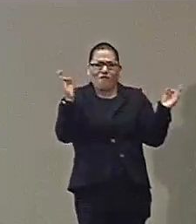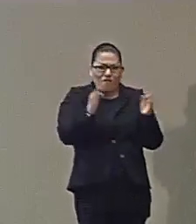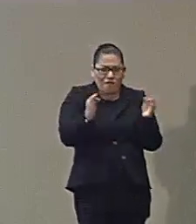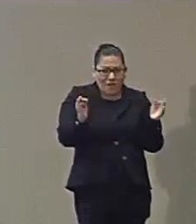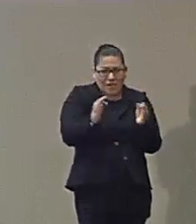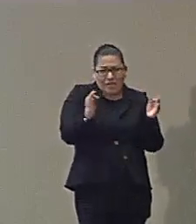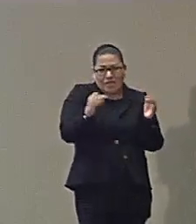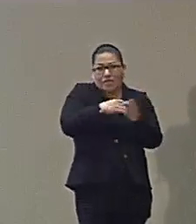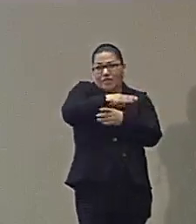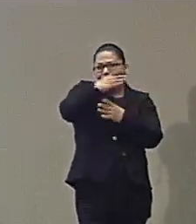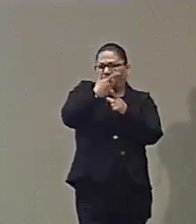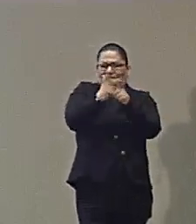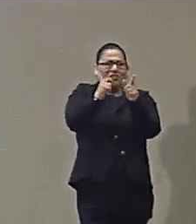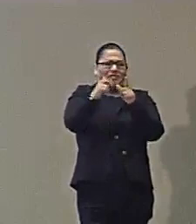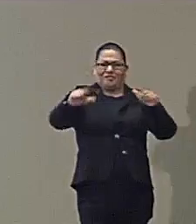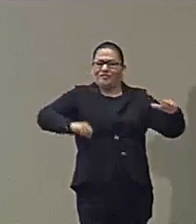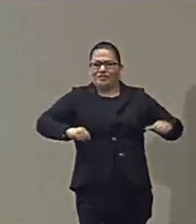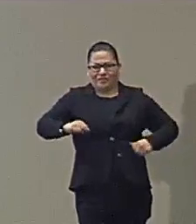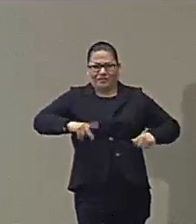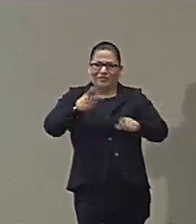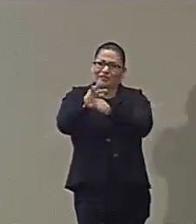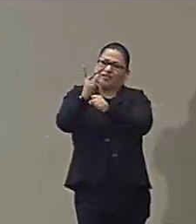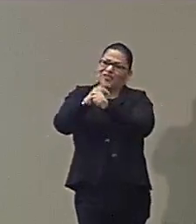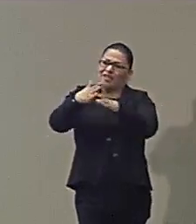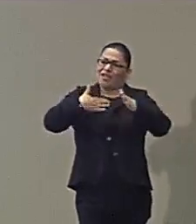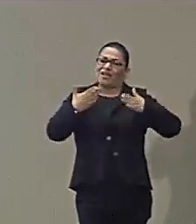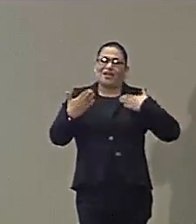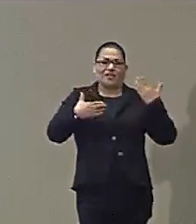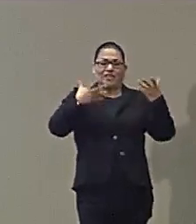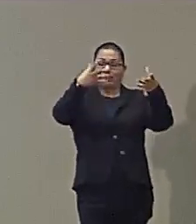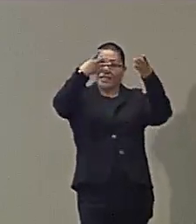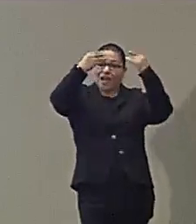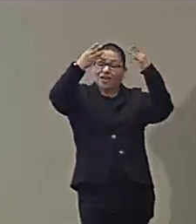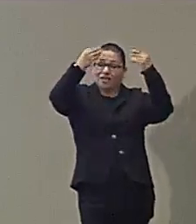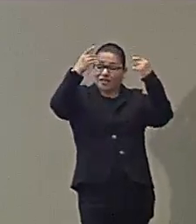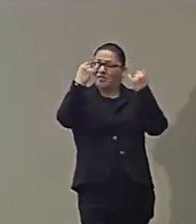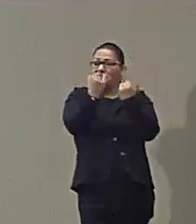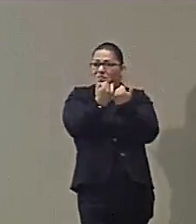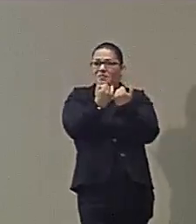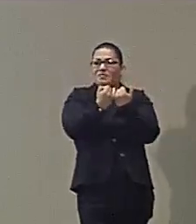llaman a la aventura a la acción al disfrute y al aprendizaje